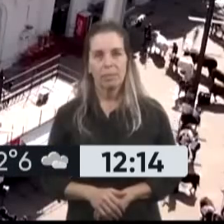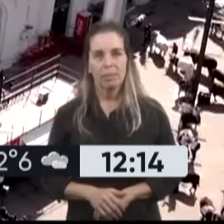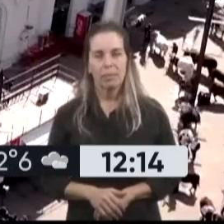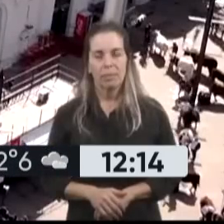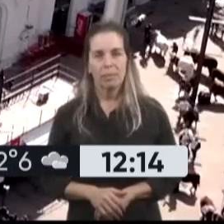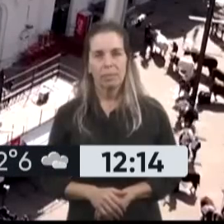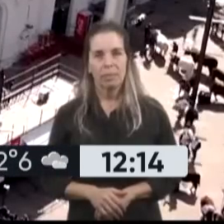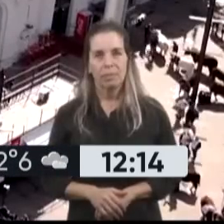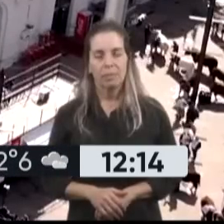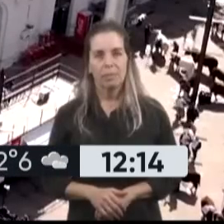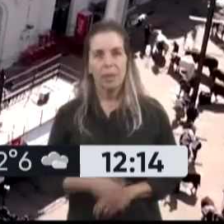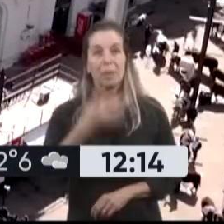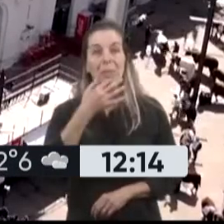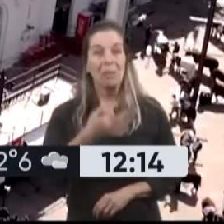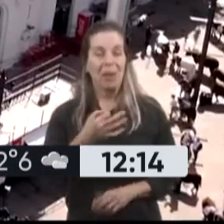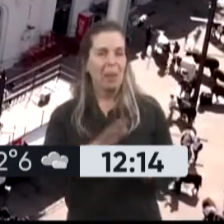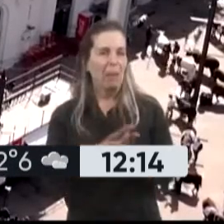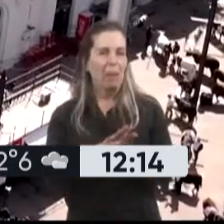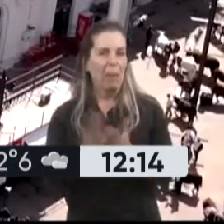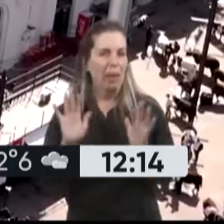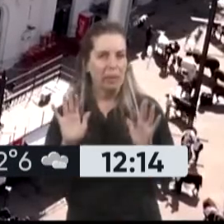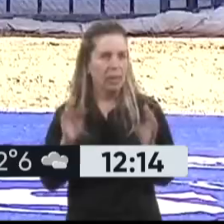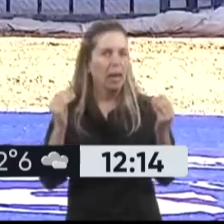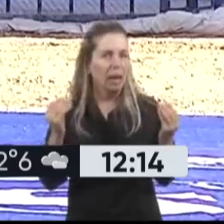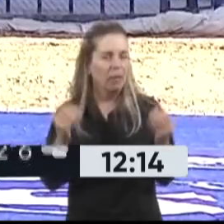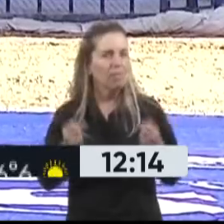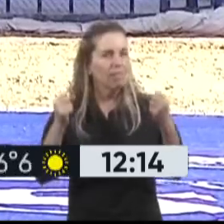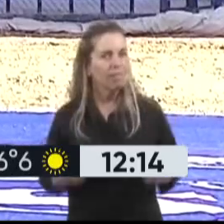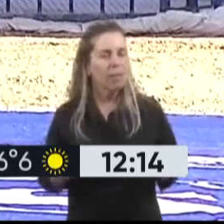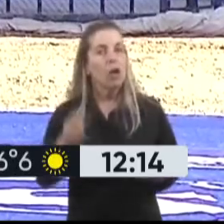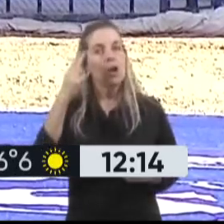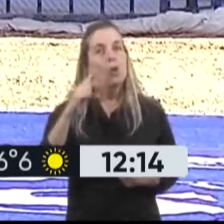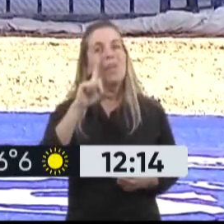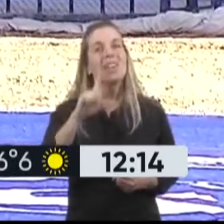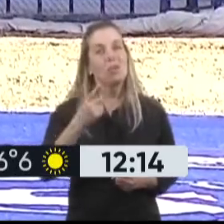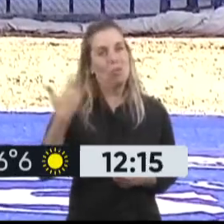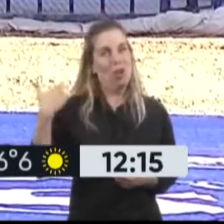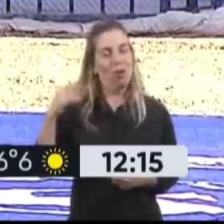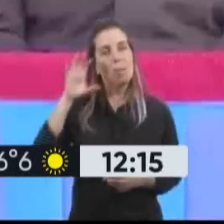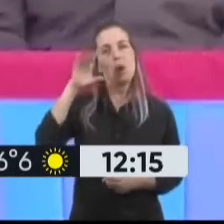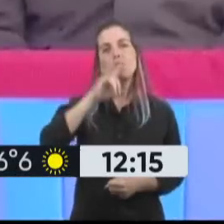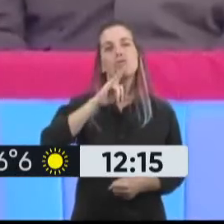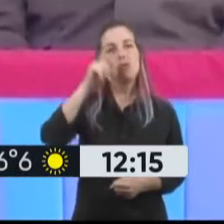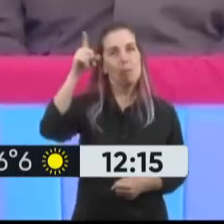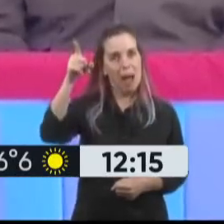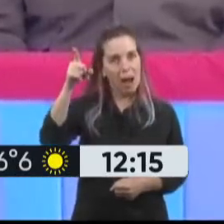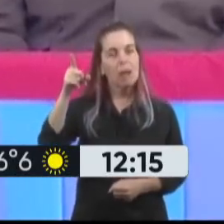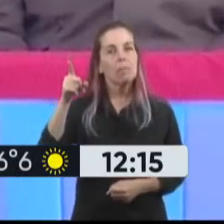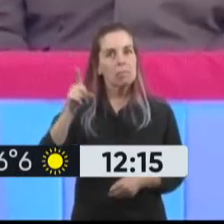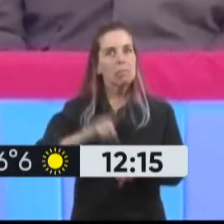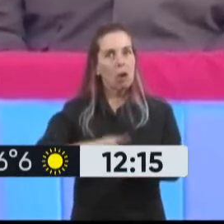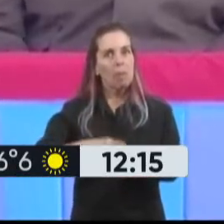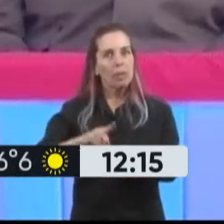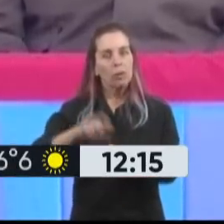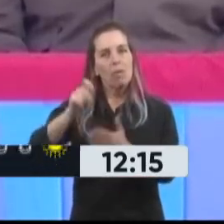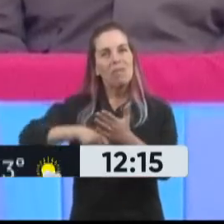La verdad más elemental de todas, que fue ratificada el pasado 9 de julio en Tucumán, cuando muchos firmamos